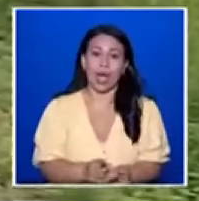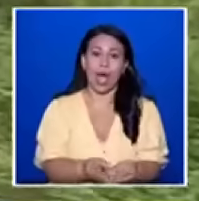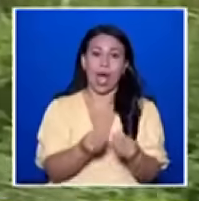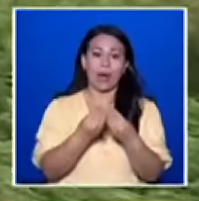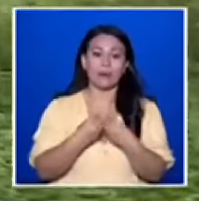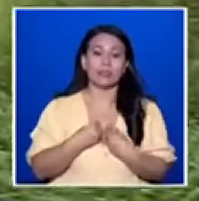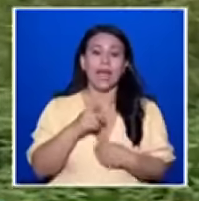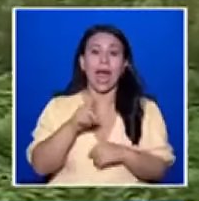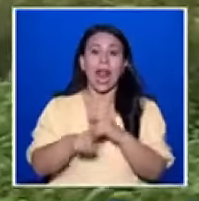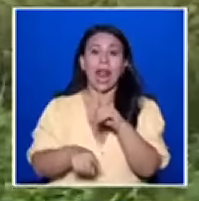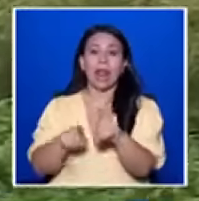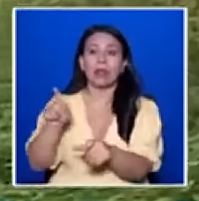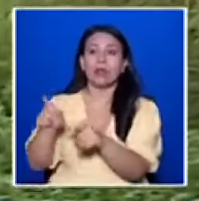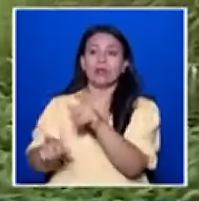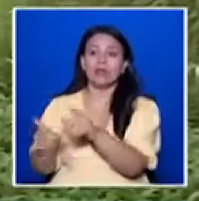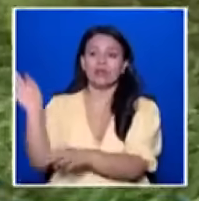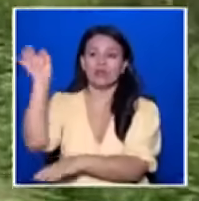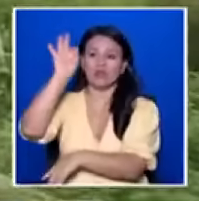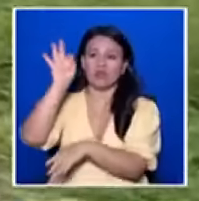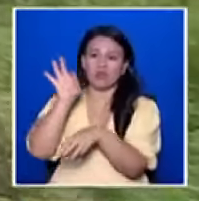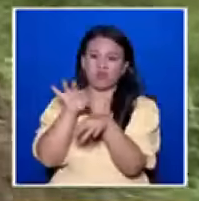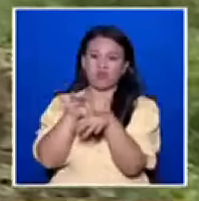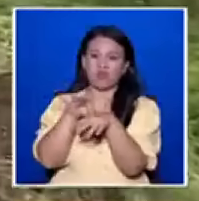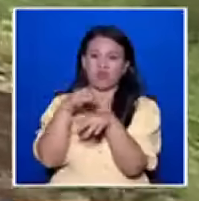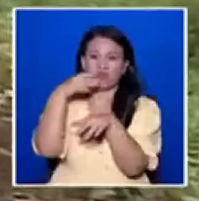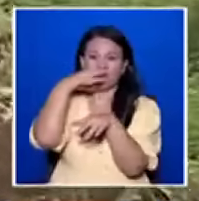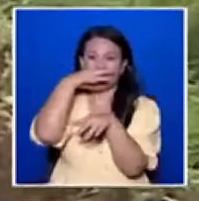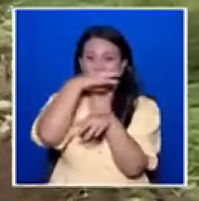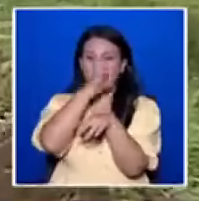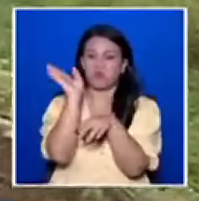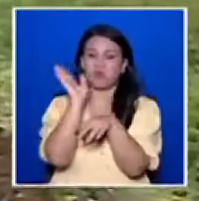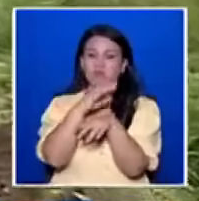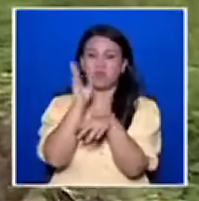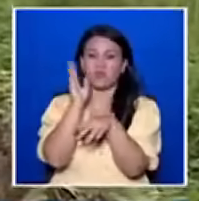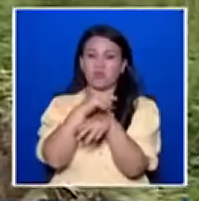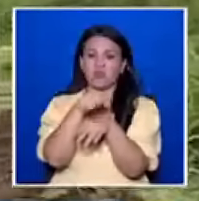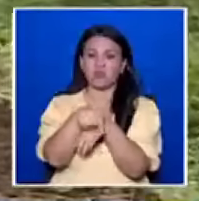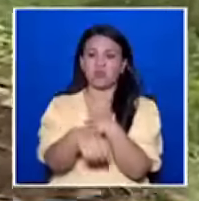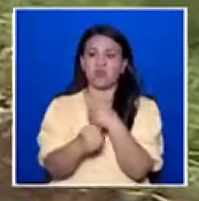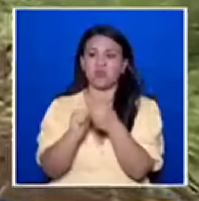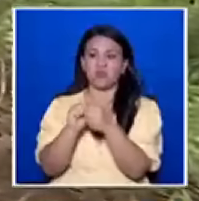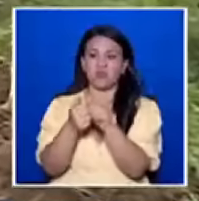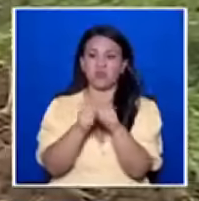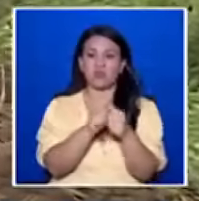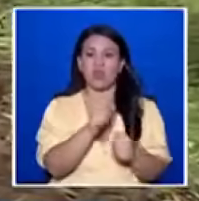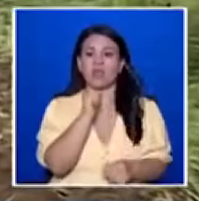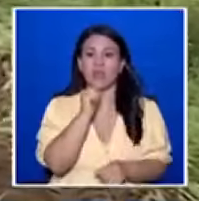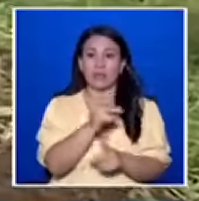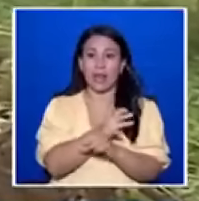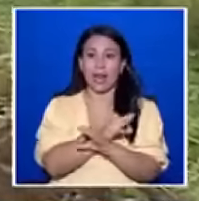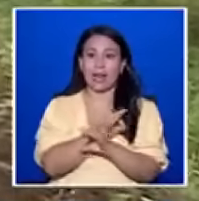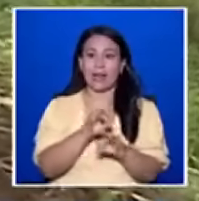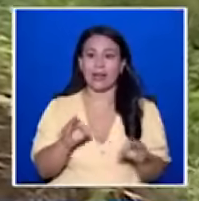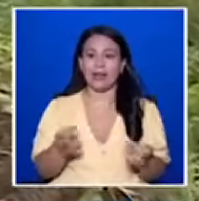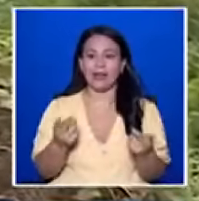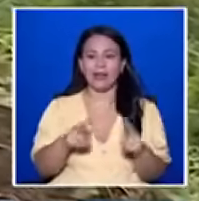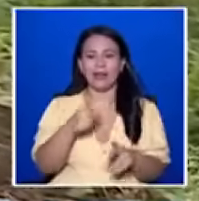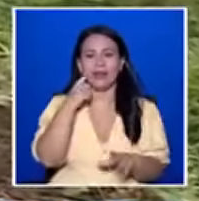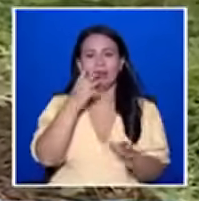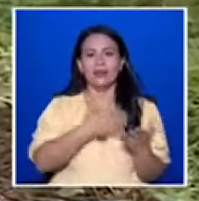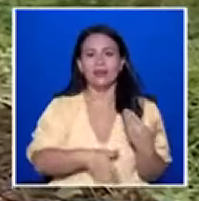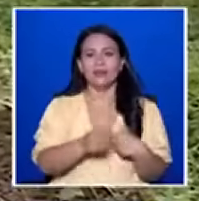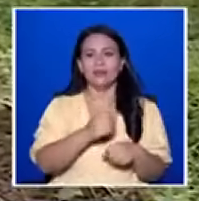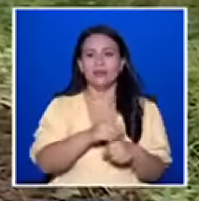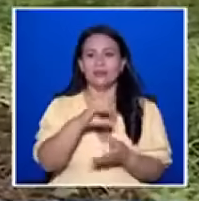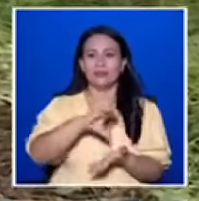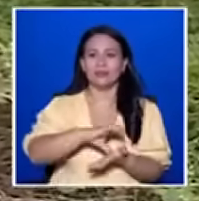los estudiantes van llegando, mosquitos, basura, mal olor. Esos son los problemas que traen las zanjas que no han sido limpiadas hasta el momento, aquí en la